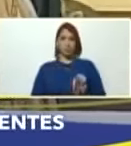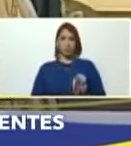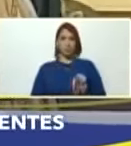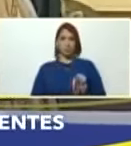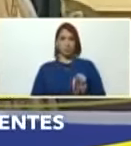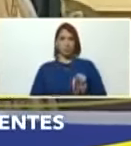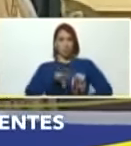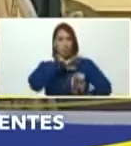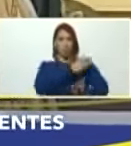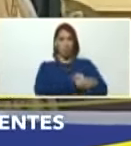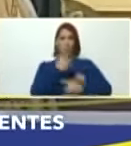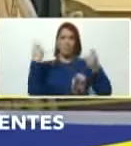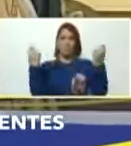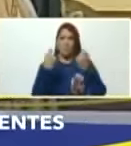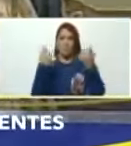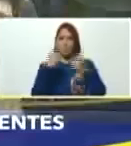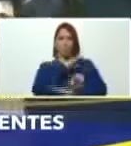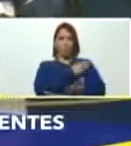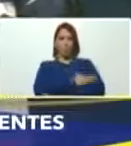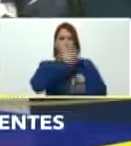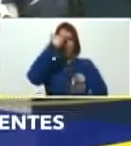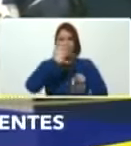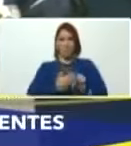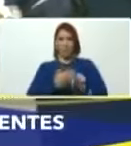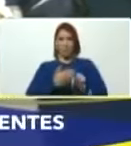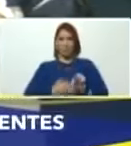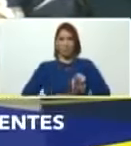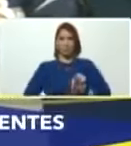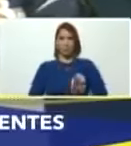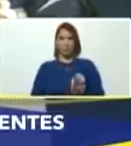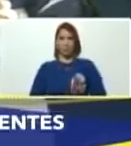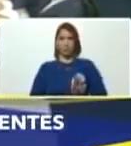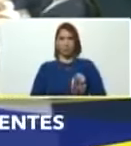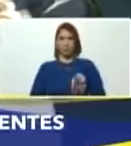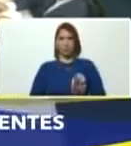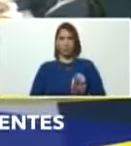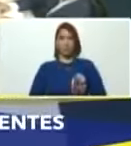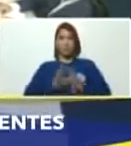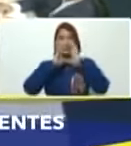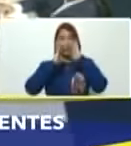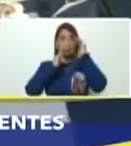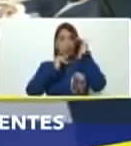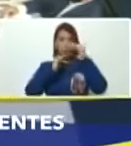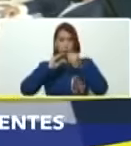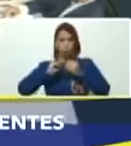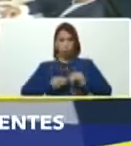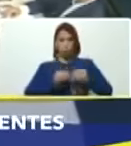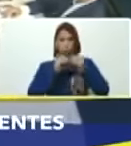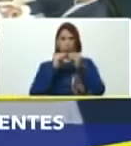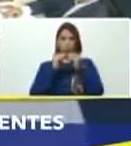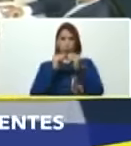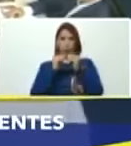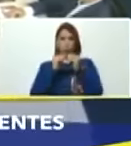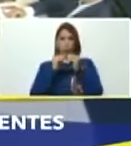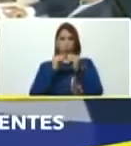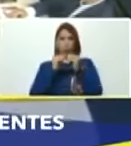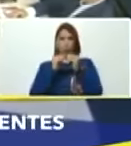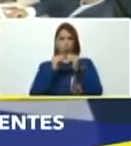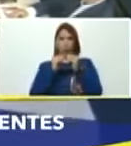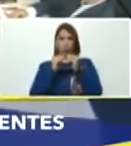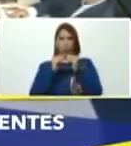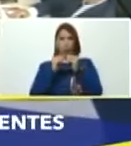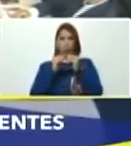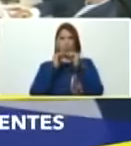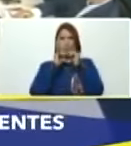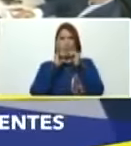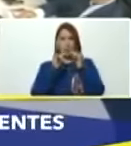del poder popular y el poder militar para atender la reparación de los reportes